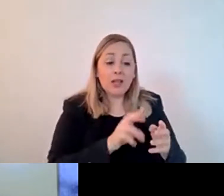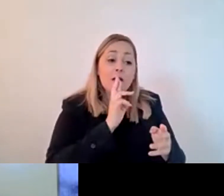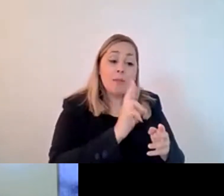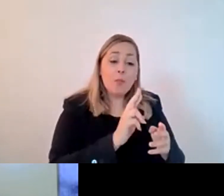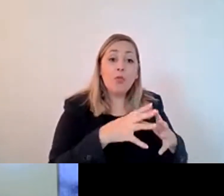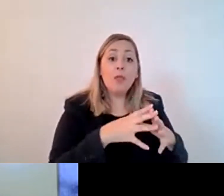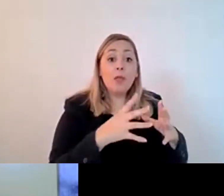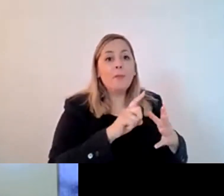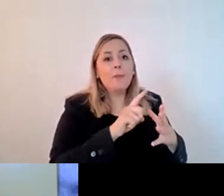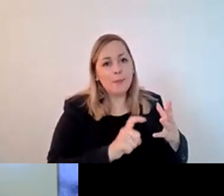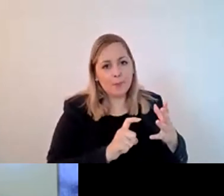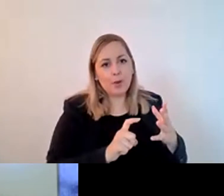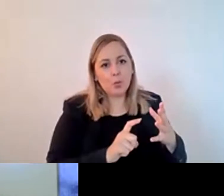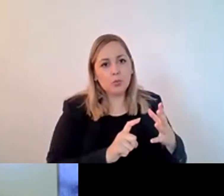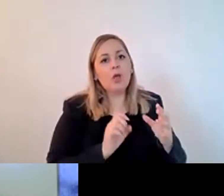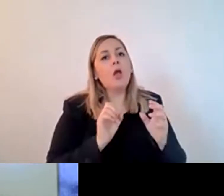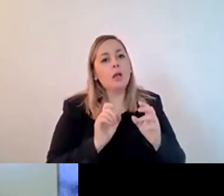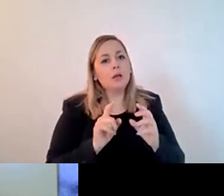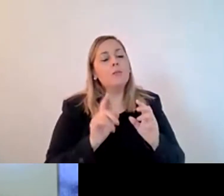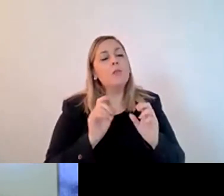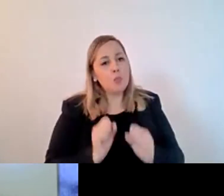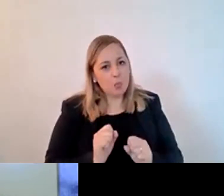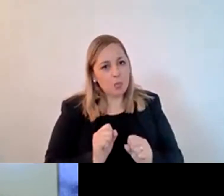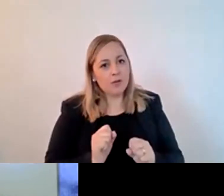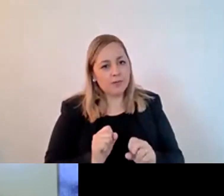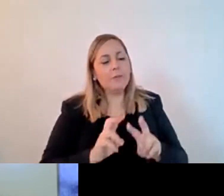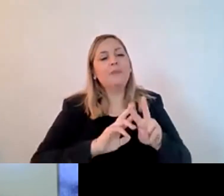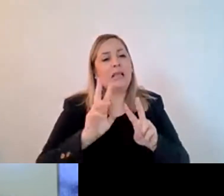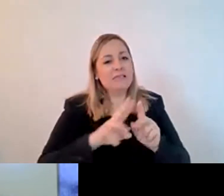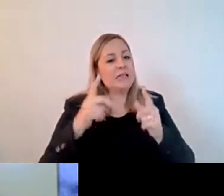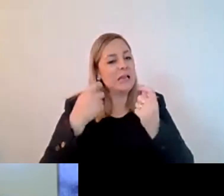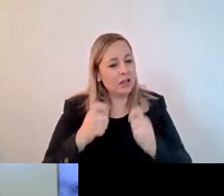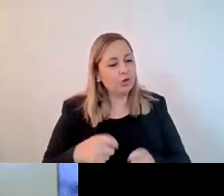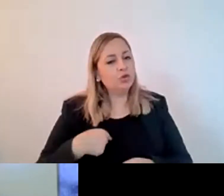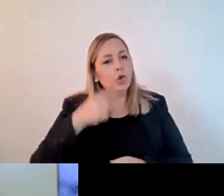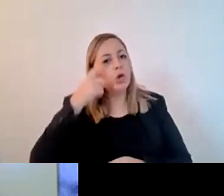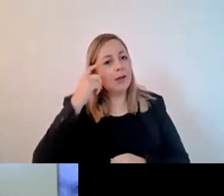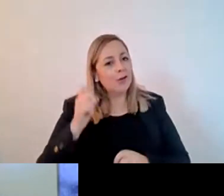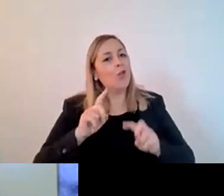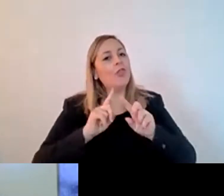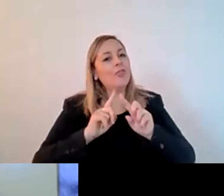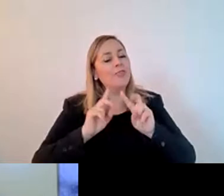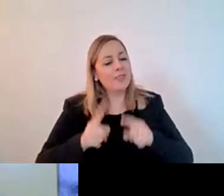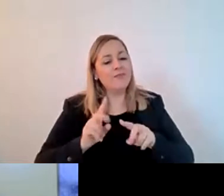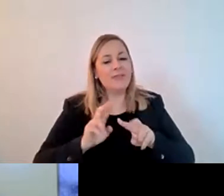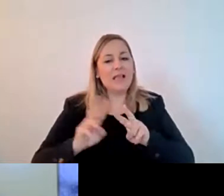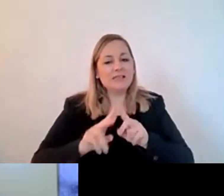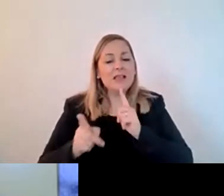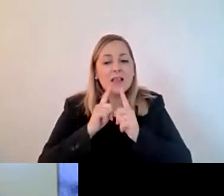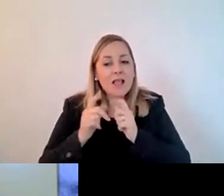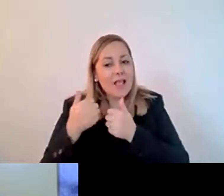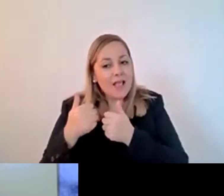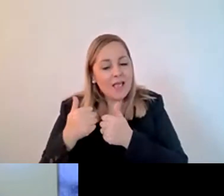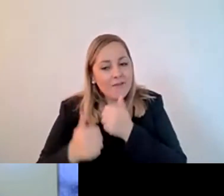preguntas, entonces convendría que se hiciera el diagnóstico. Yo creo que uno tiene que hacer estas evaluaciones primero,